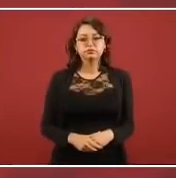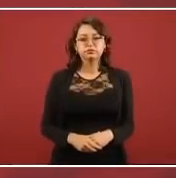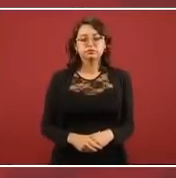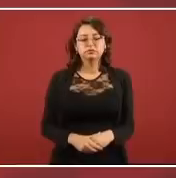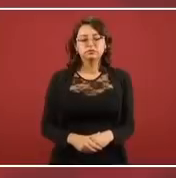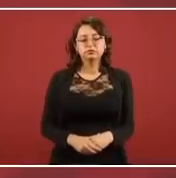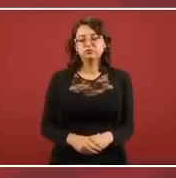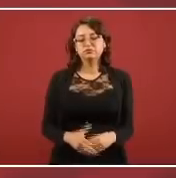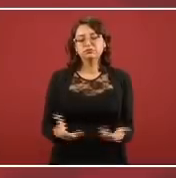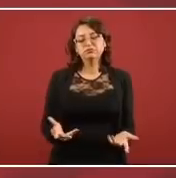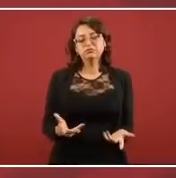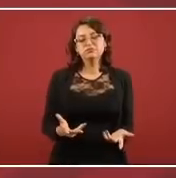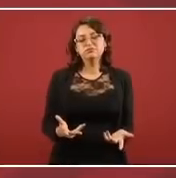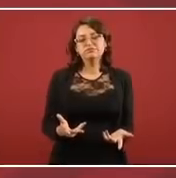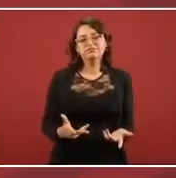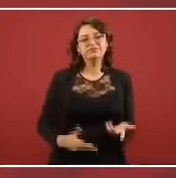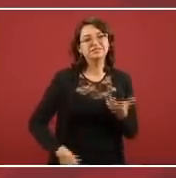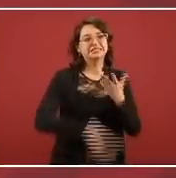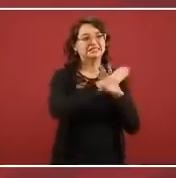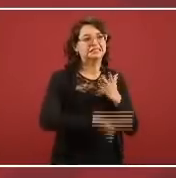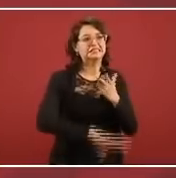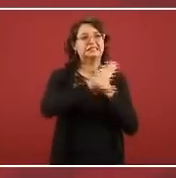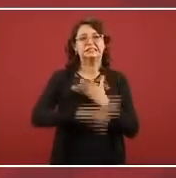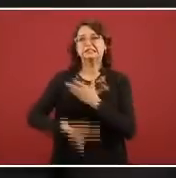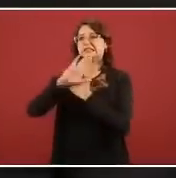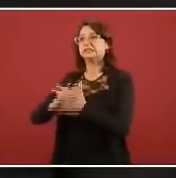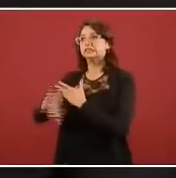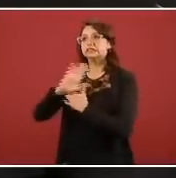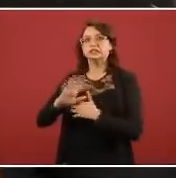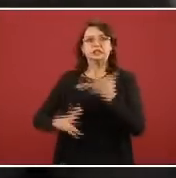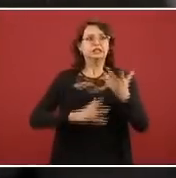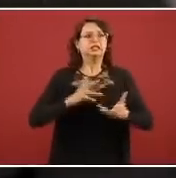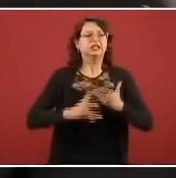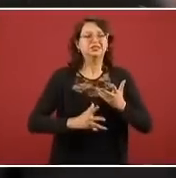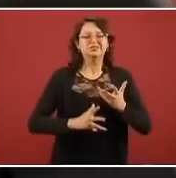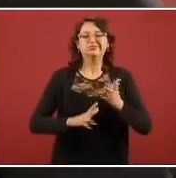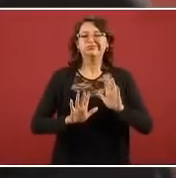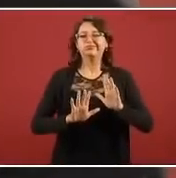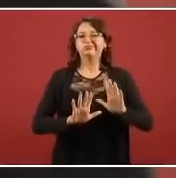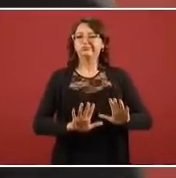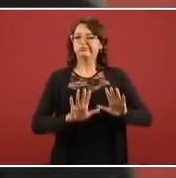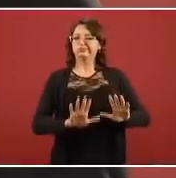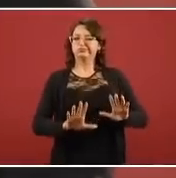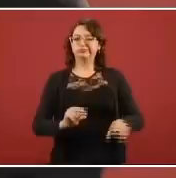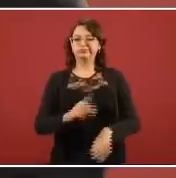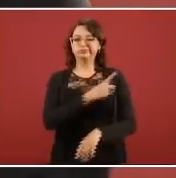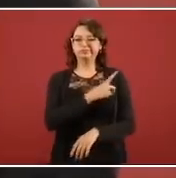pecho todos los cuestionamientos, porque somos